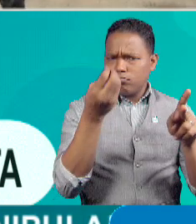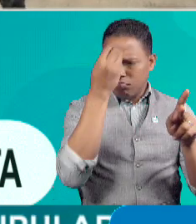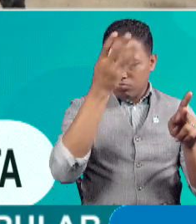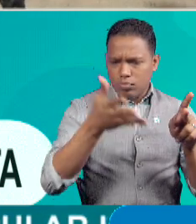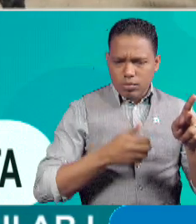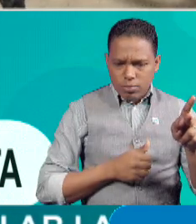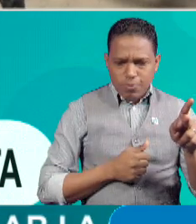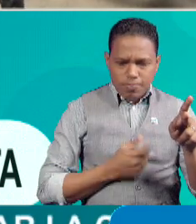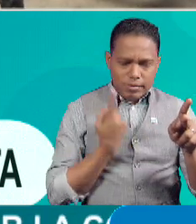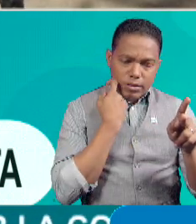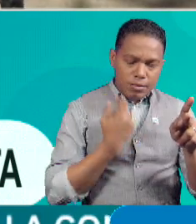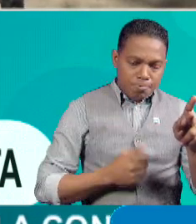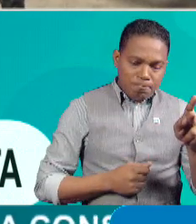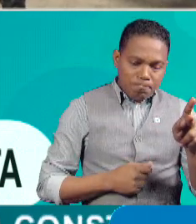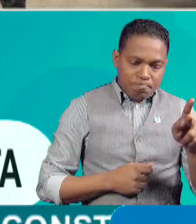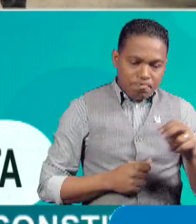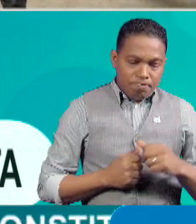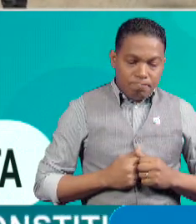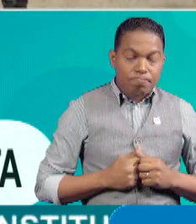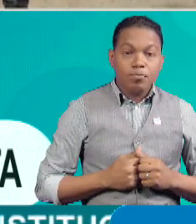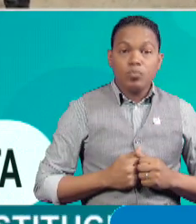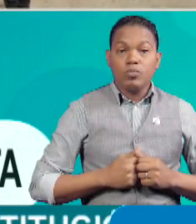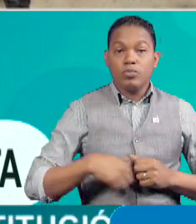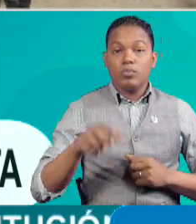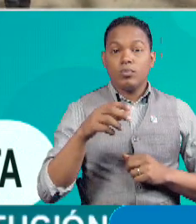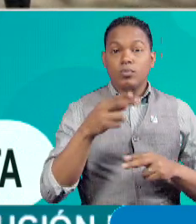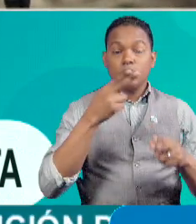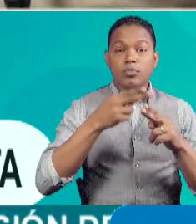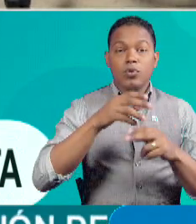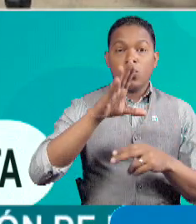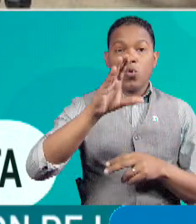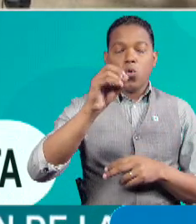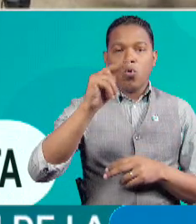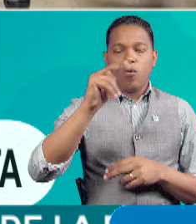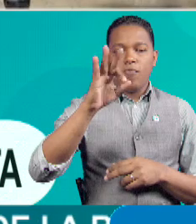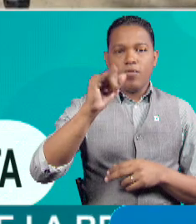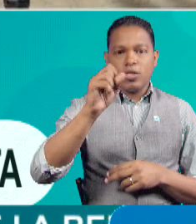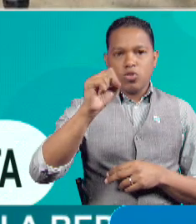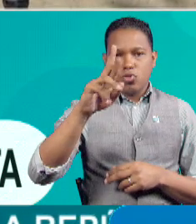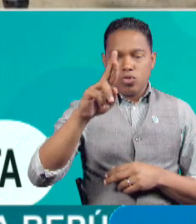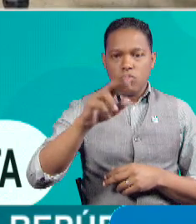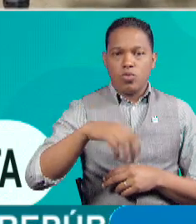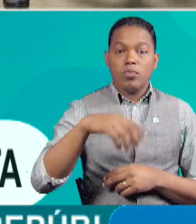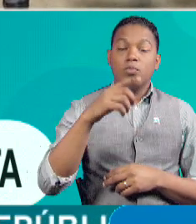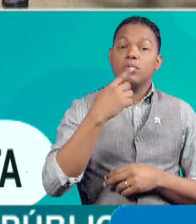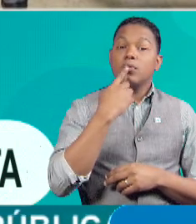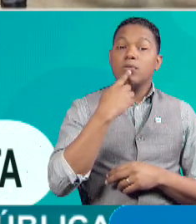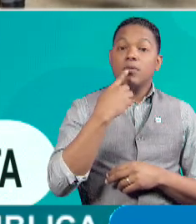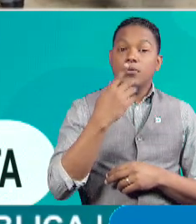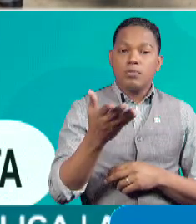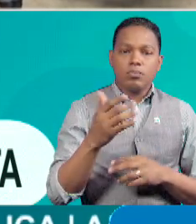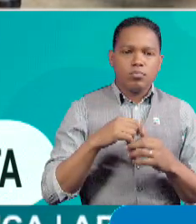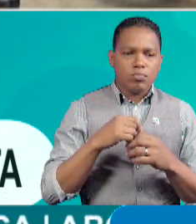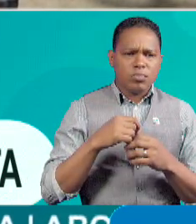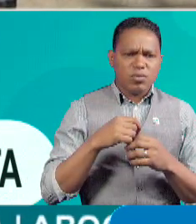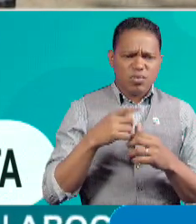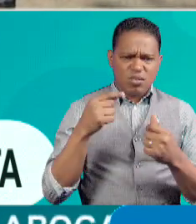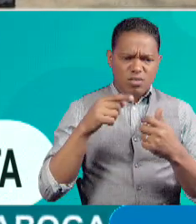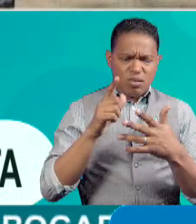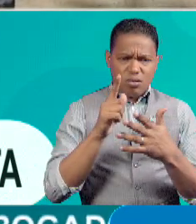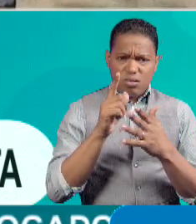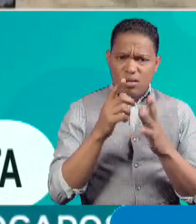de tus intervenciones, Moisés, pues ha imputado al nombrado confesor Cuevas varias violaciones a distintos artículos de la